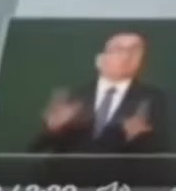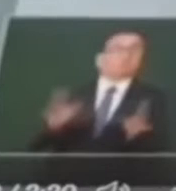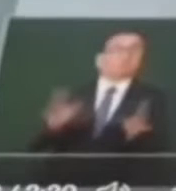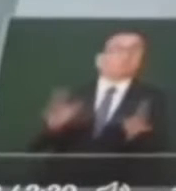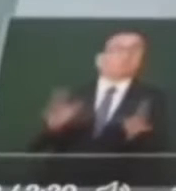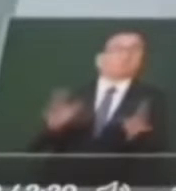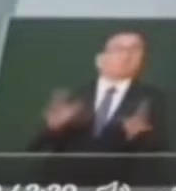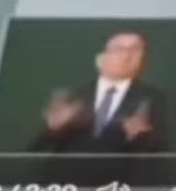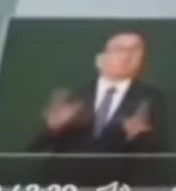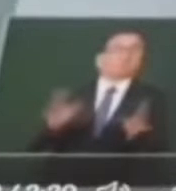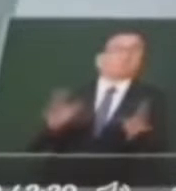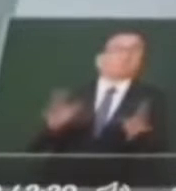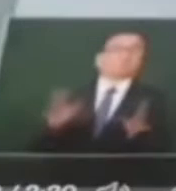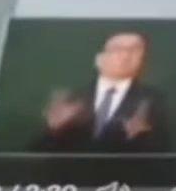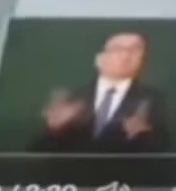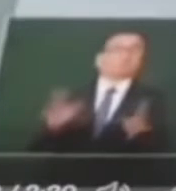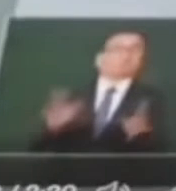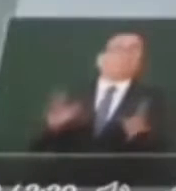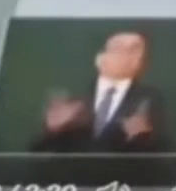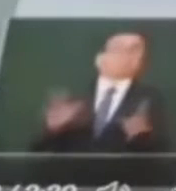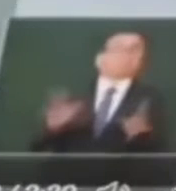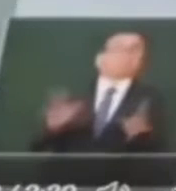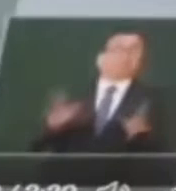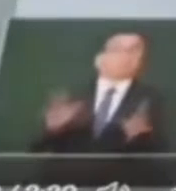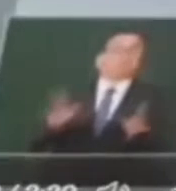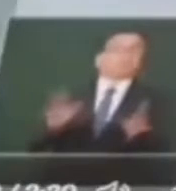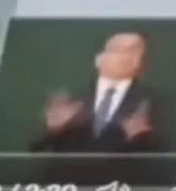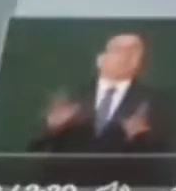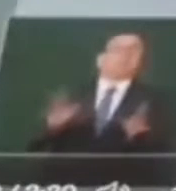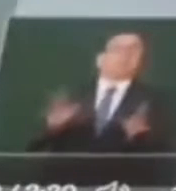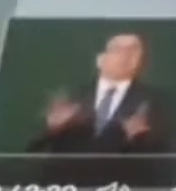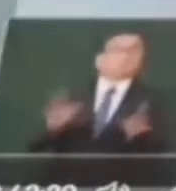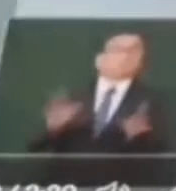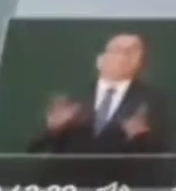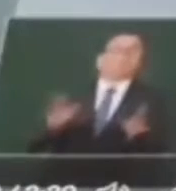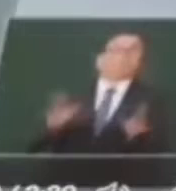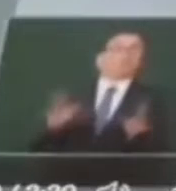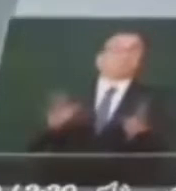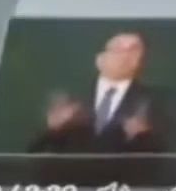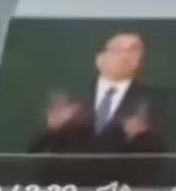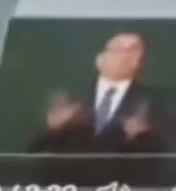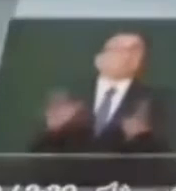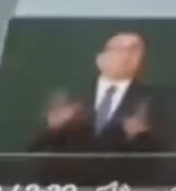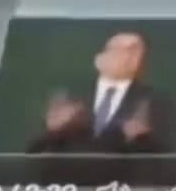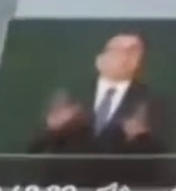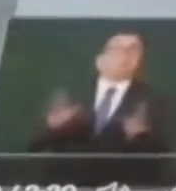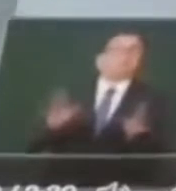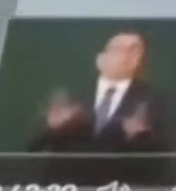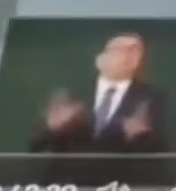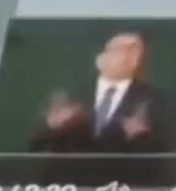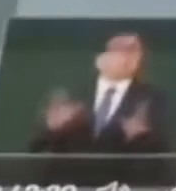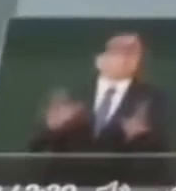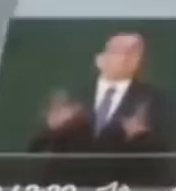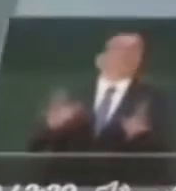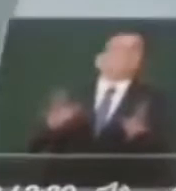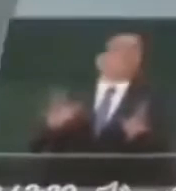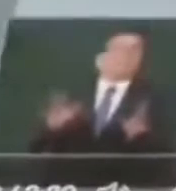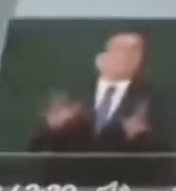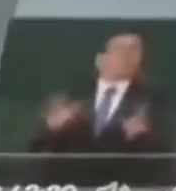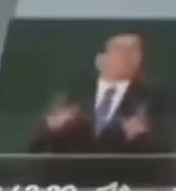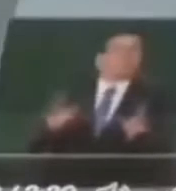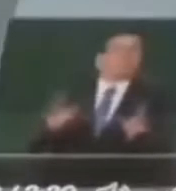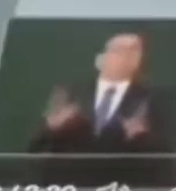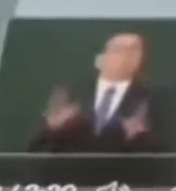pájaros los buenos. A ver, vamos a escuchar a López Obrador y sus declaraciones hacia Carmen Aristegui. Así que